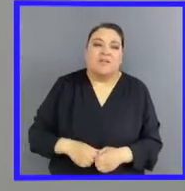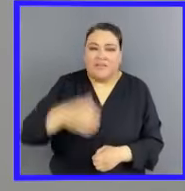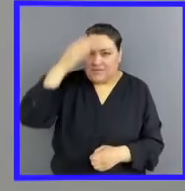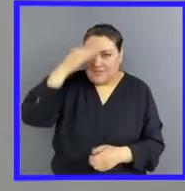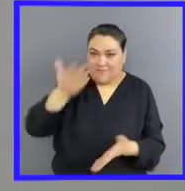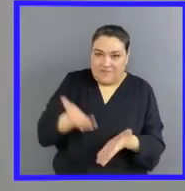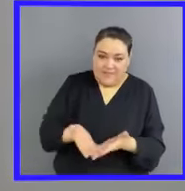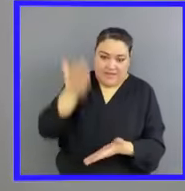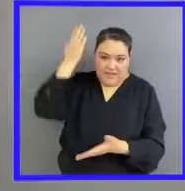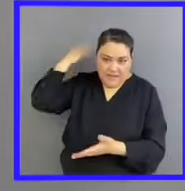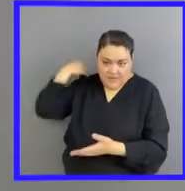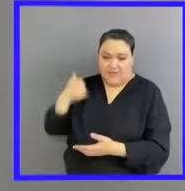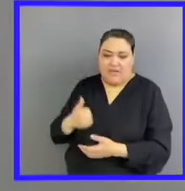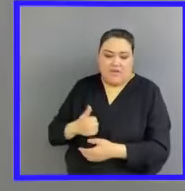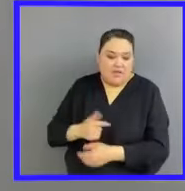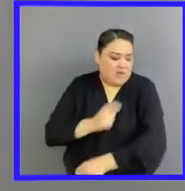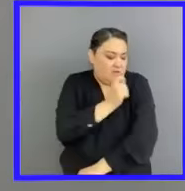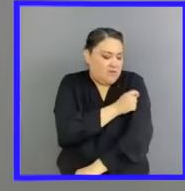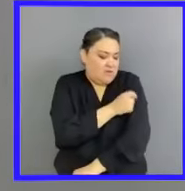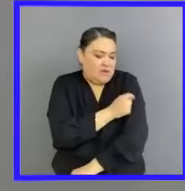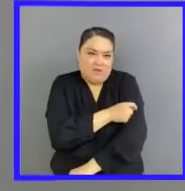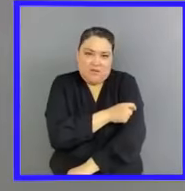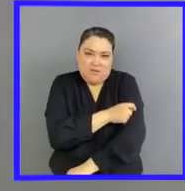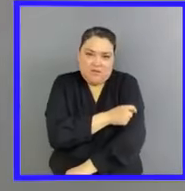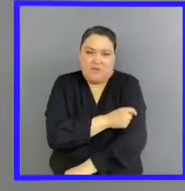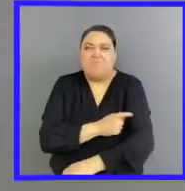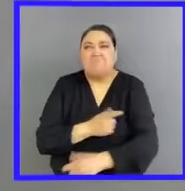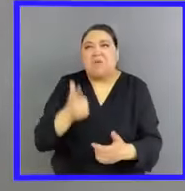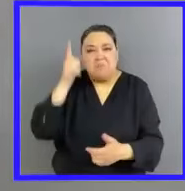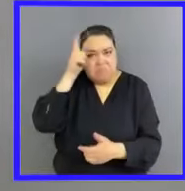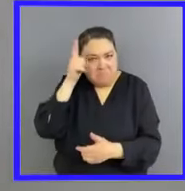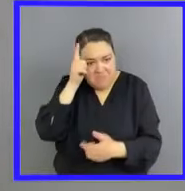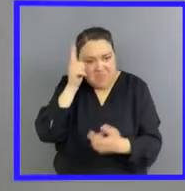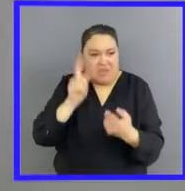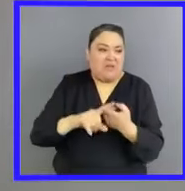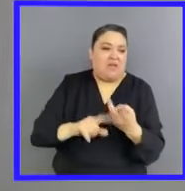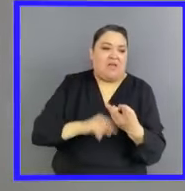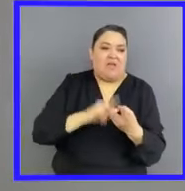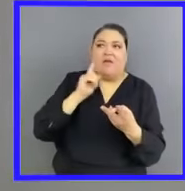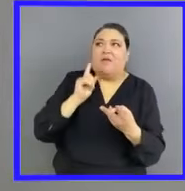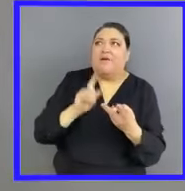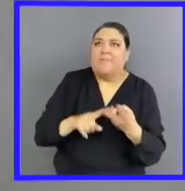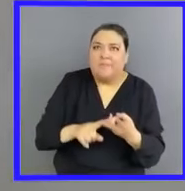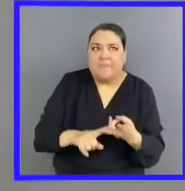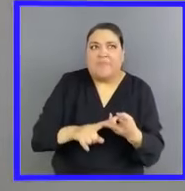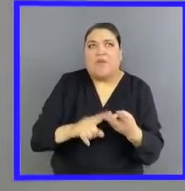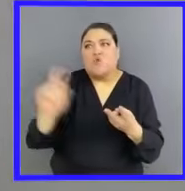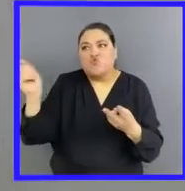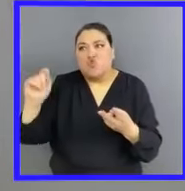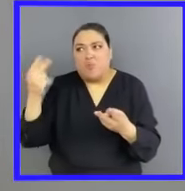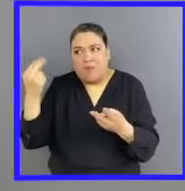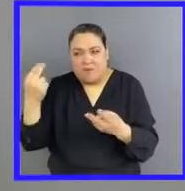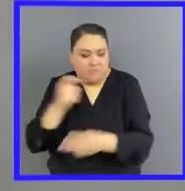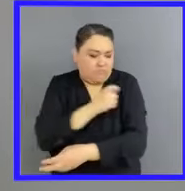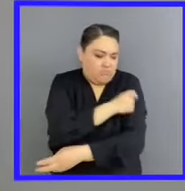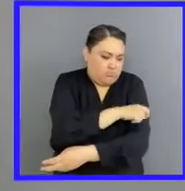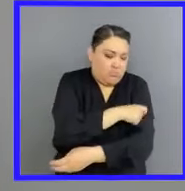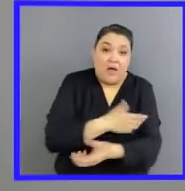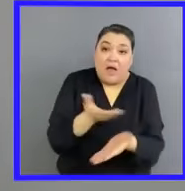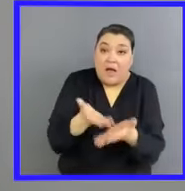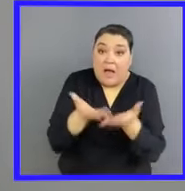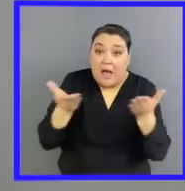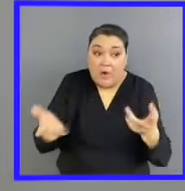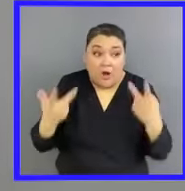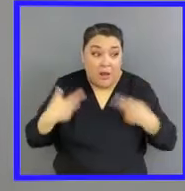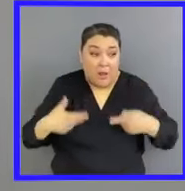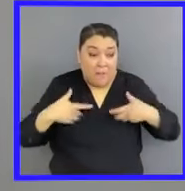se tatuaban a la Virgen de Guadalupe, se tatuaban el nombre de la novia, ¿no? Hoy, la inmensa mayoría